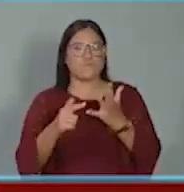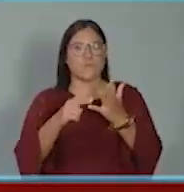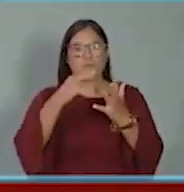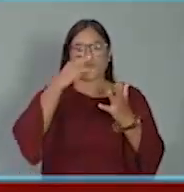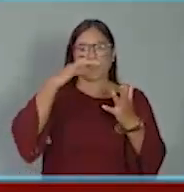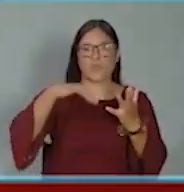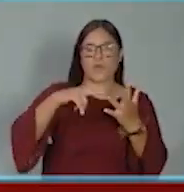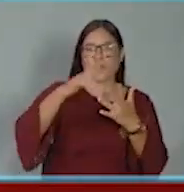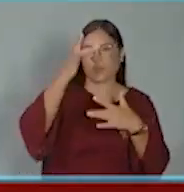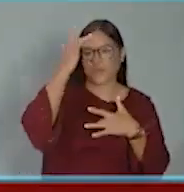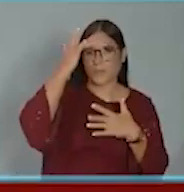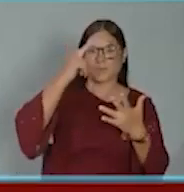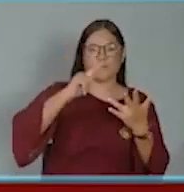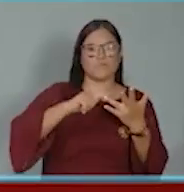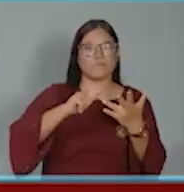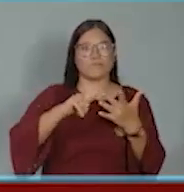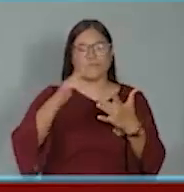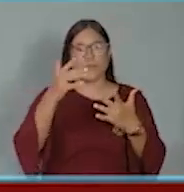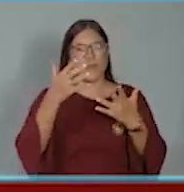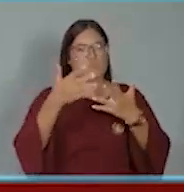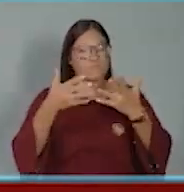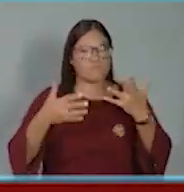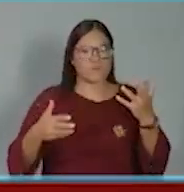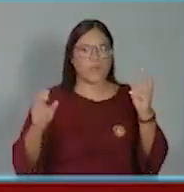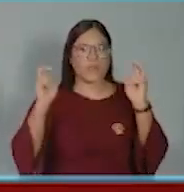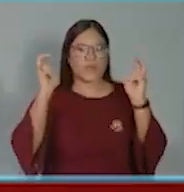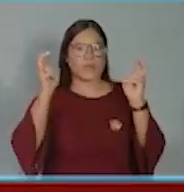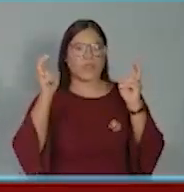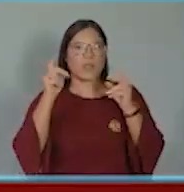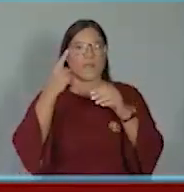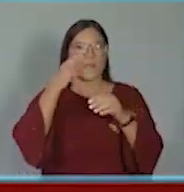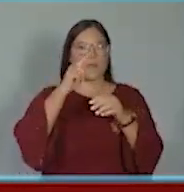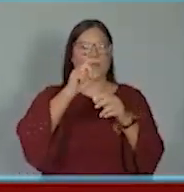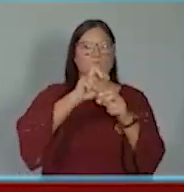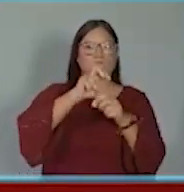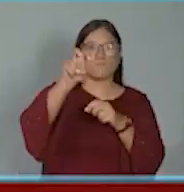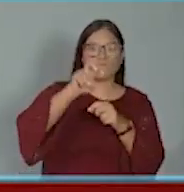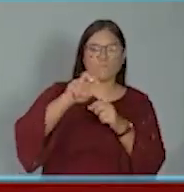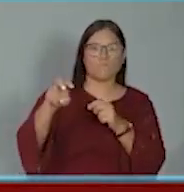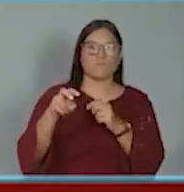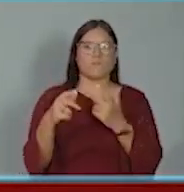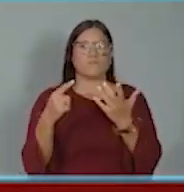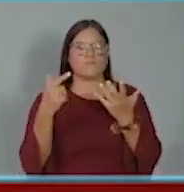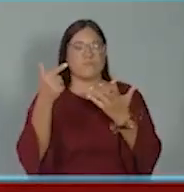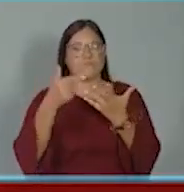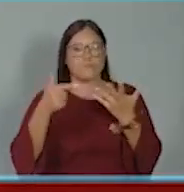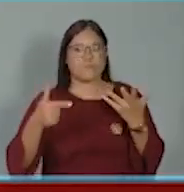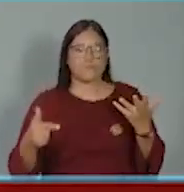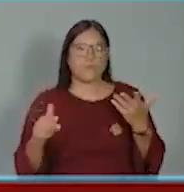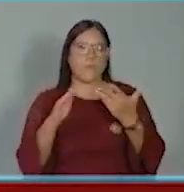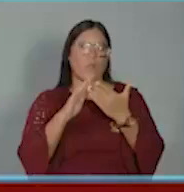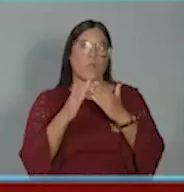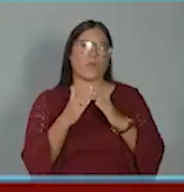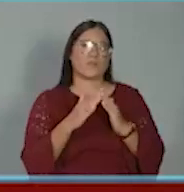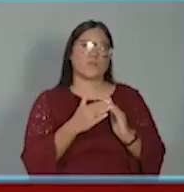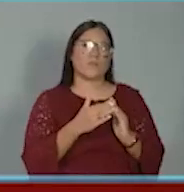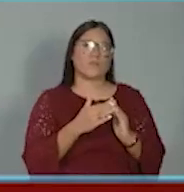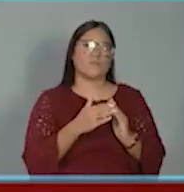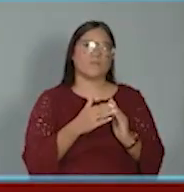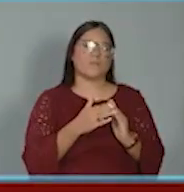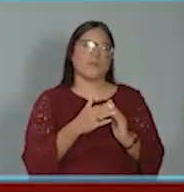infantil La fecundidad verdad el propio tema de la migración que inciden en este carácter que es la población y